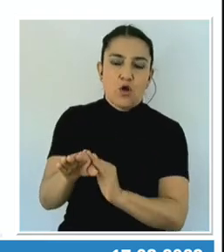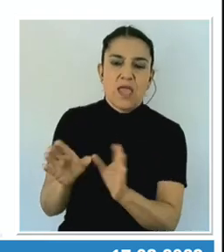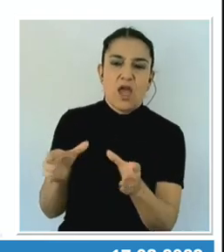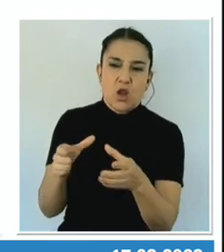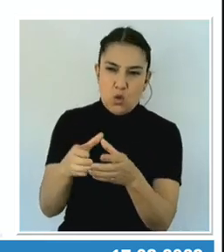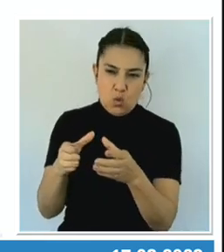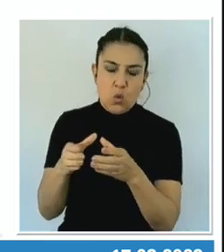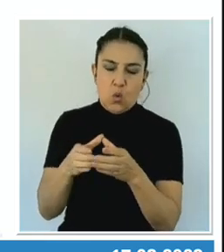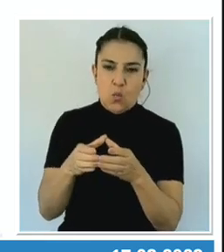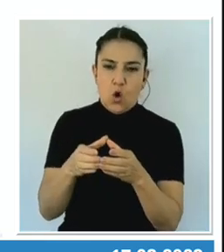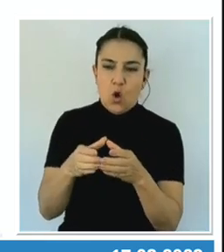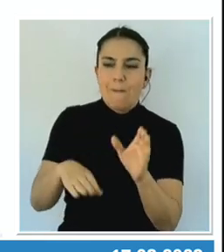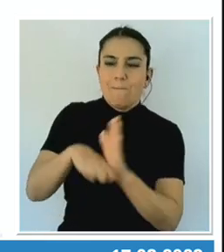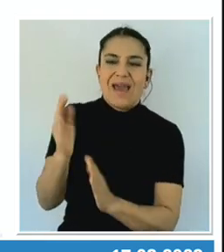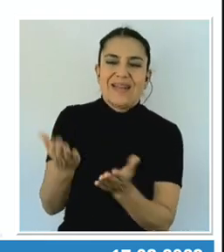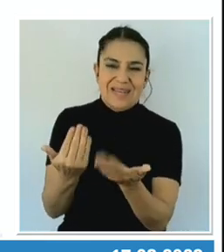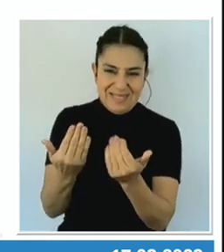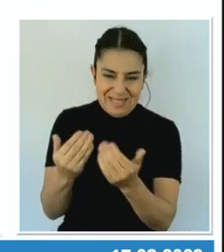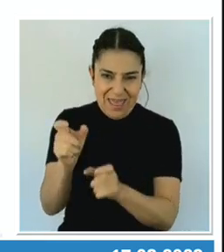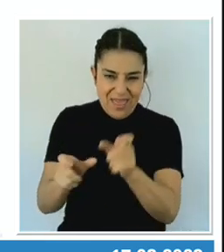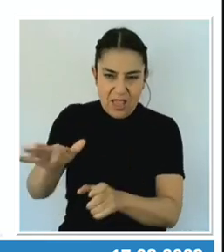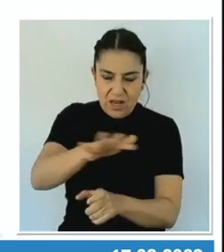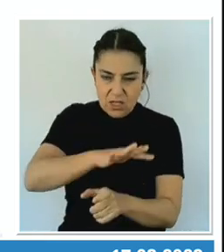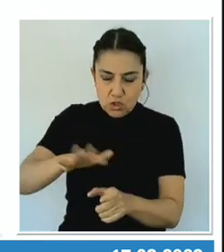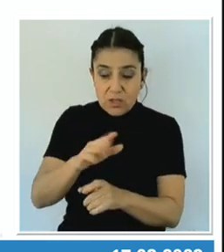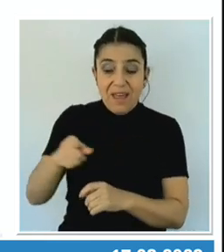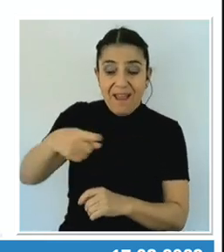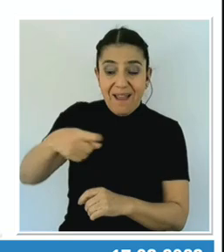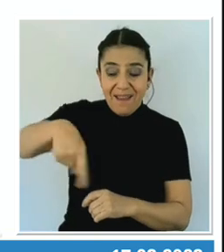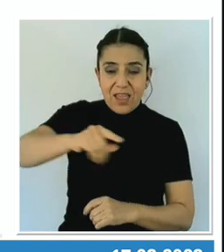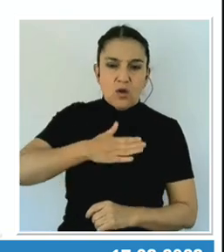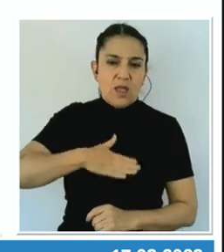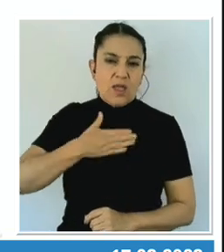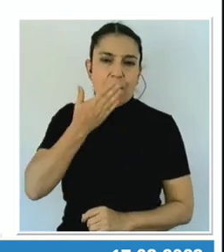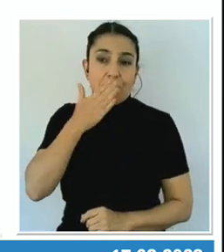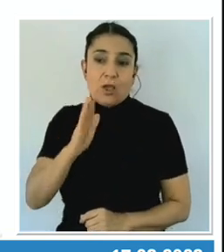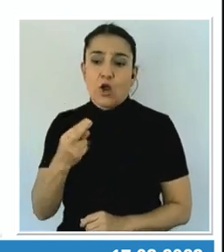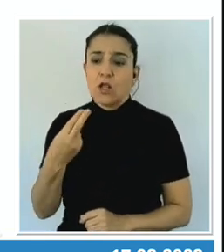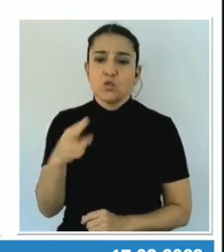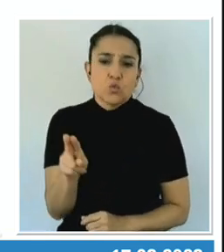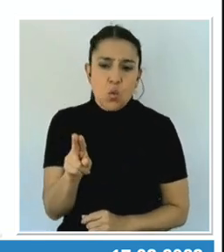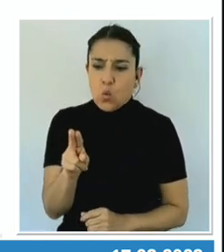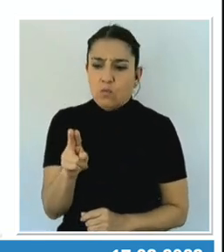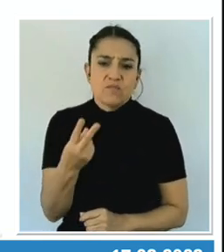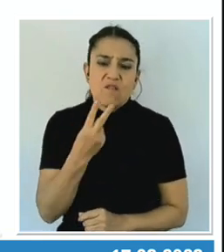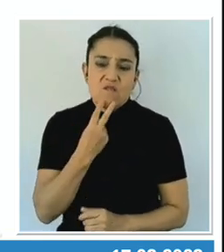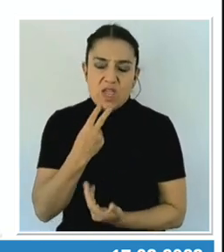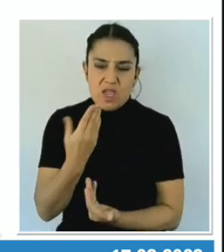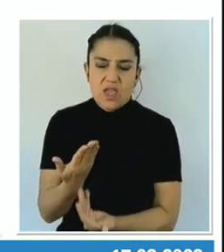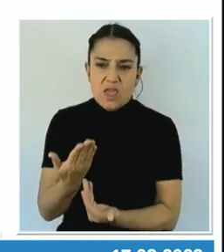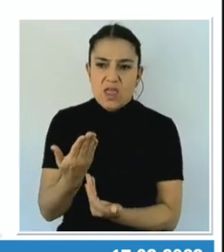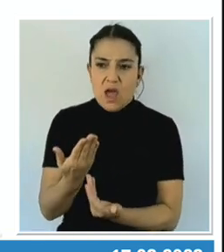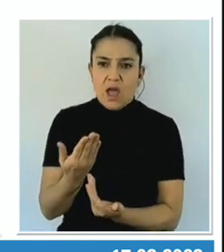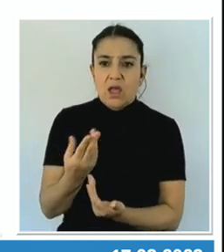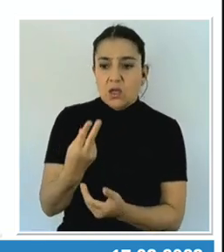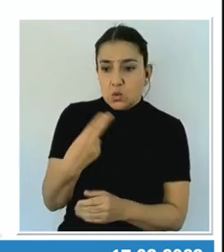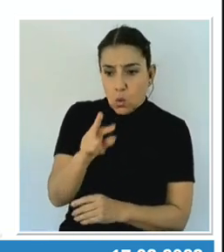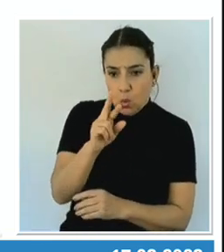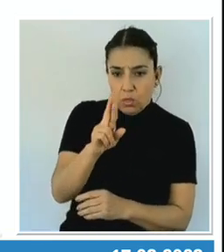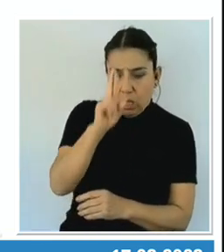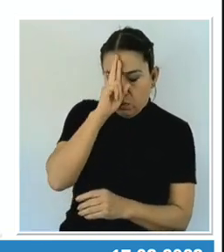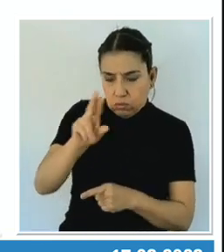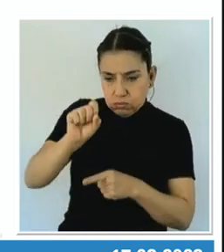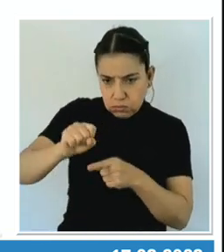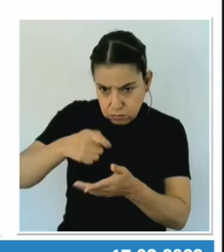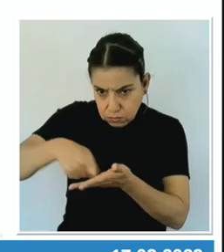necesidades en la sociedad y cuya expectativa de mejorar su estándar de vida y su reconocimiento social depende de manera mucho